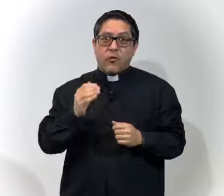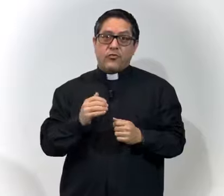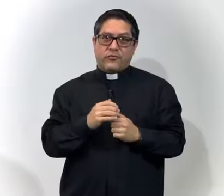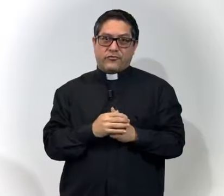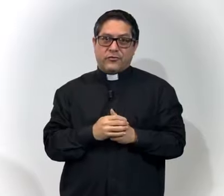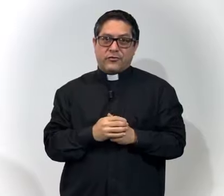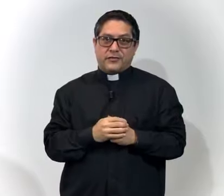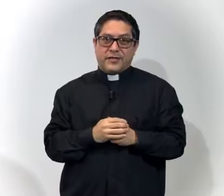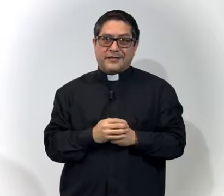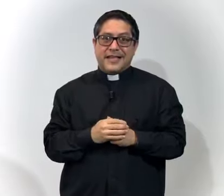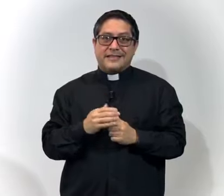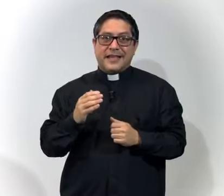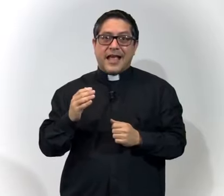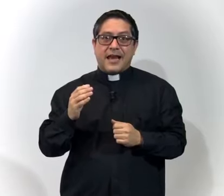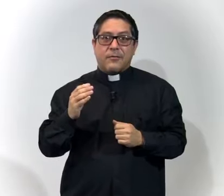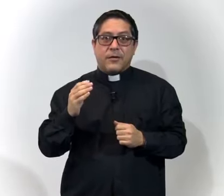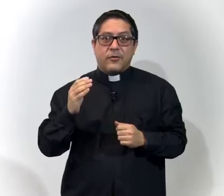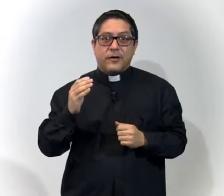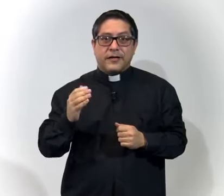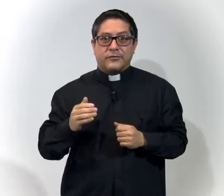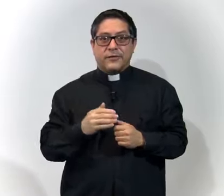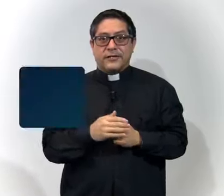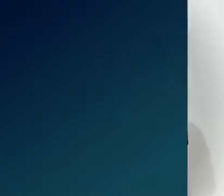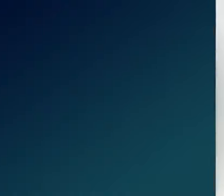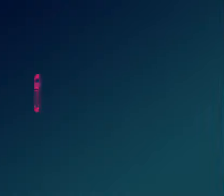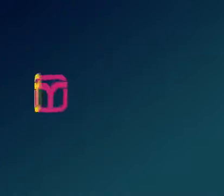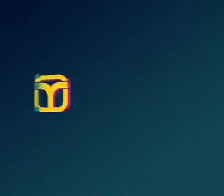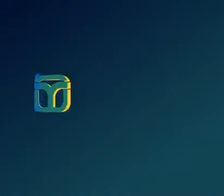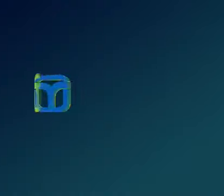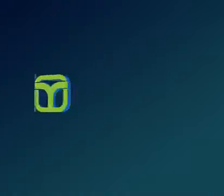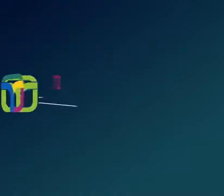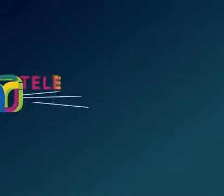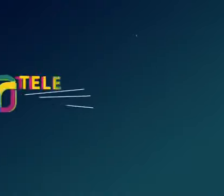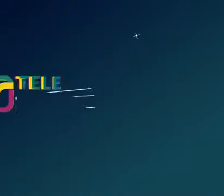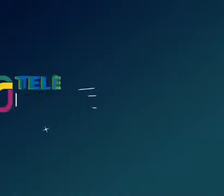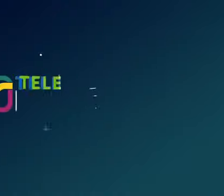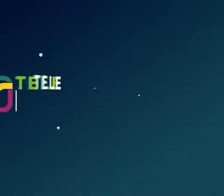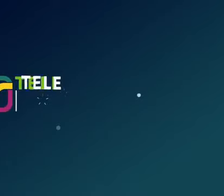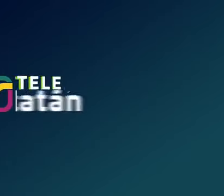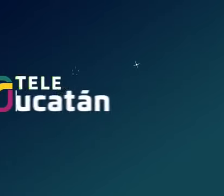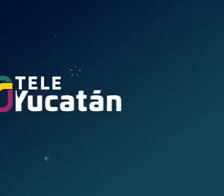Acompáñenos juntos todos los días. Sea alabado Jesucristo.